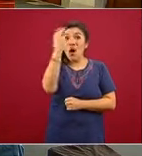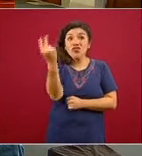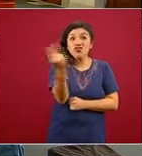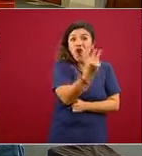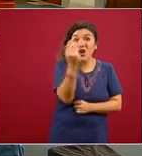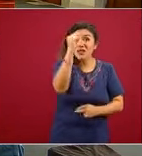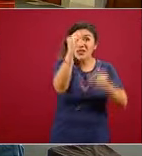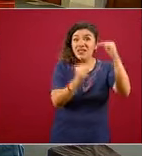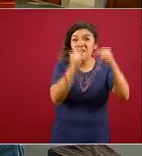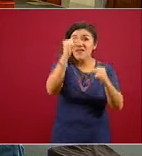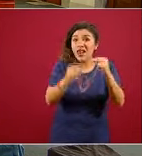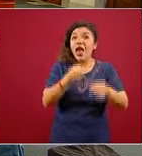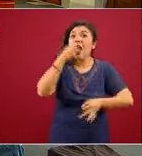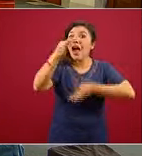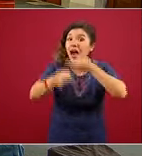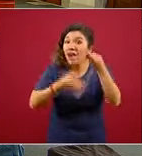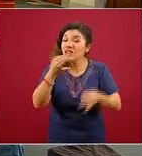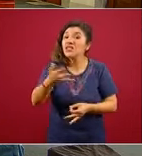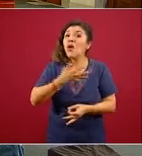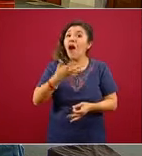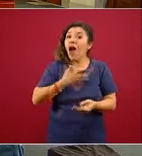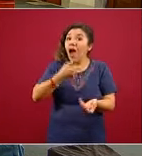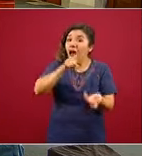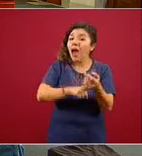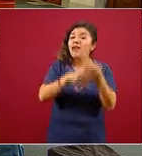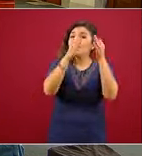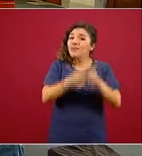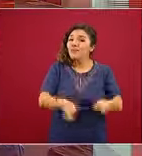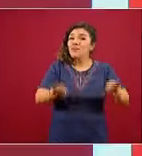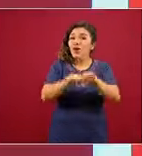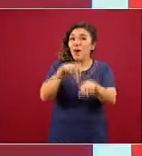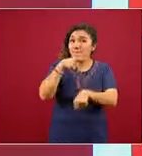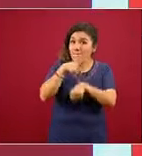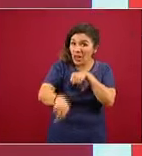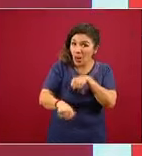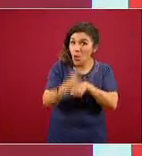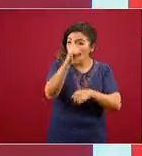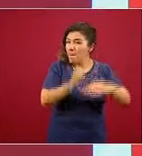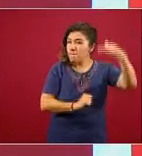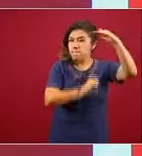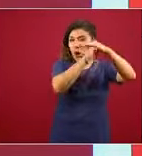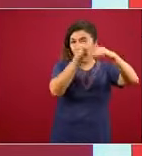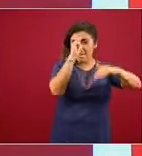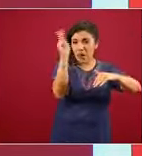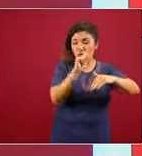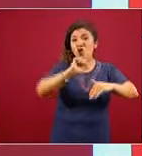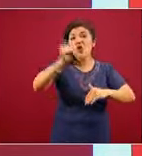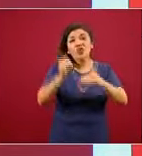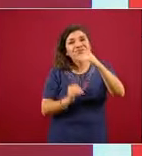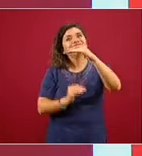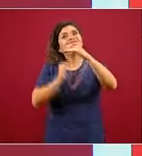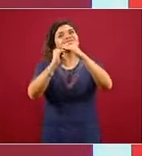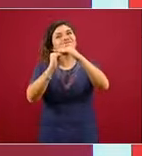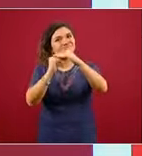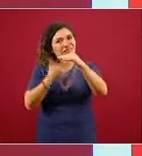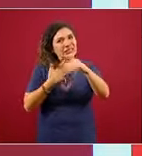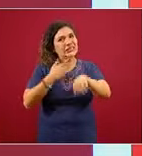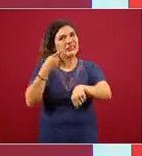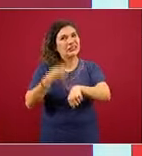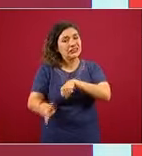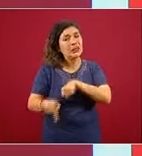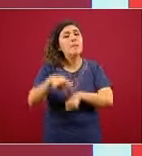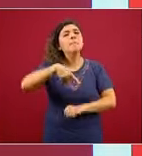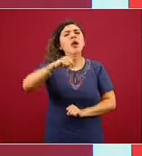niveles nos están hablando de niveles importantes de riesgo. Uno es máximo y el otro es alto. Es simple y llanamente una